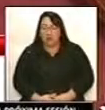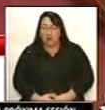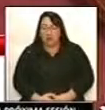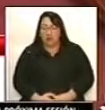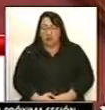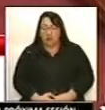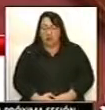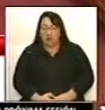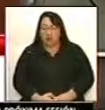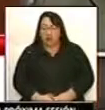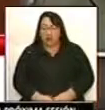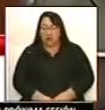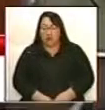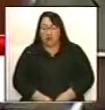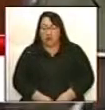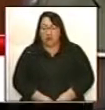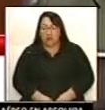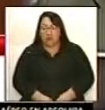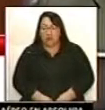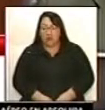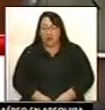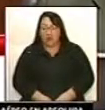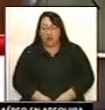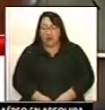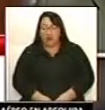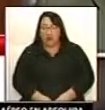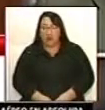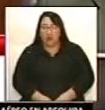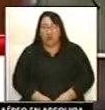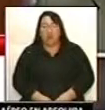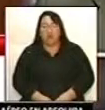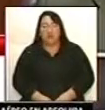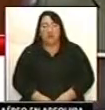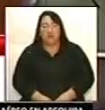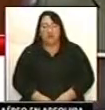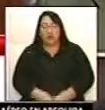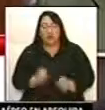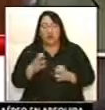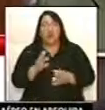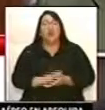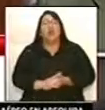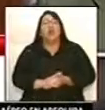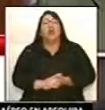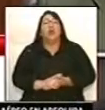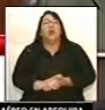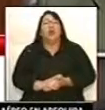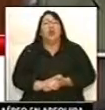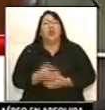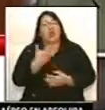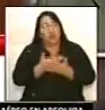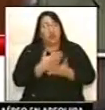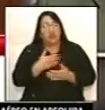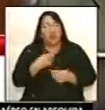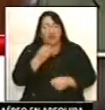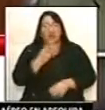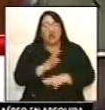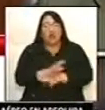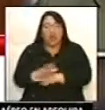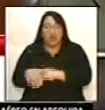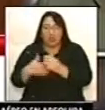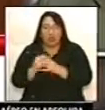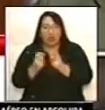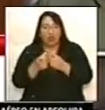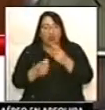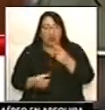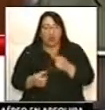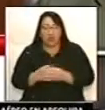Muchas gracias, señor presidente. Un saludo a los colegas. Decir lo siguiente, con relación a este proyecto de